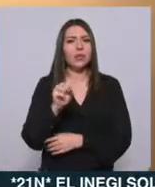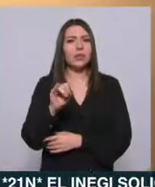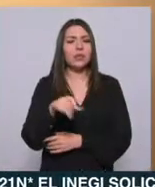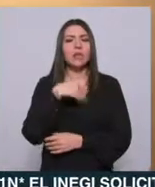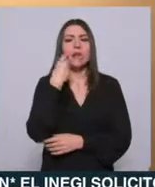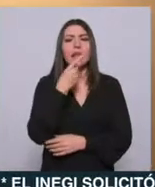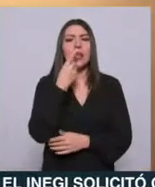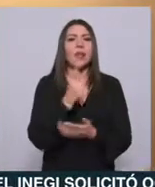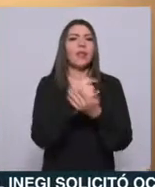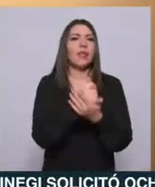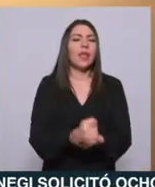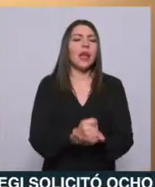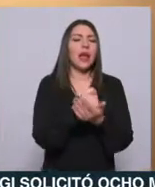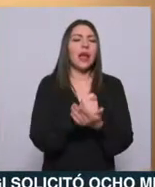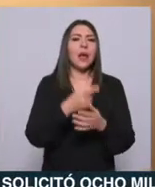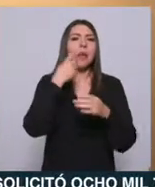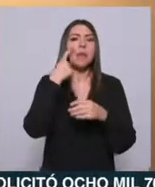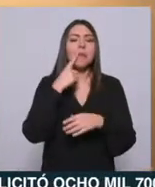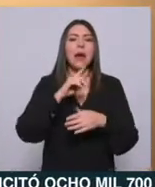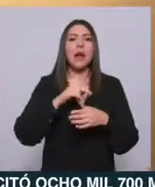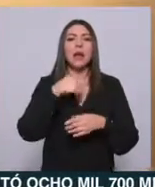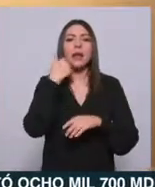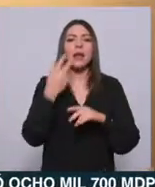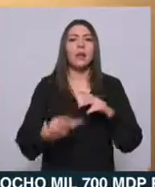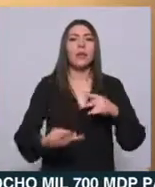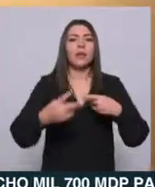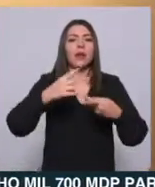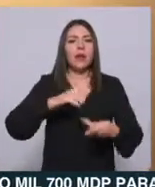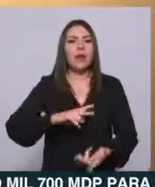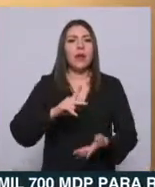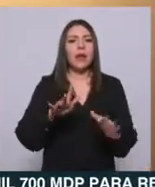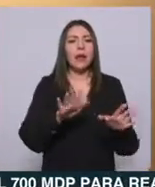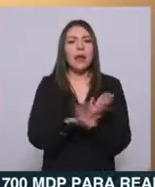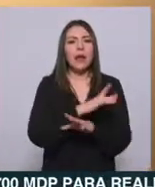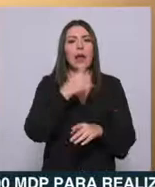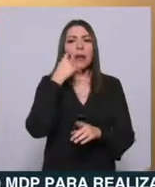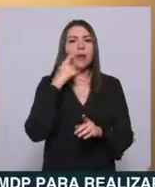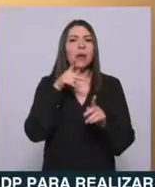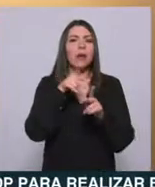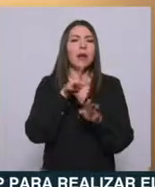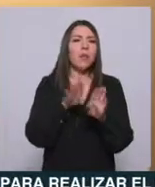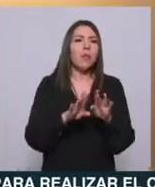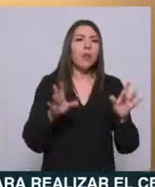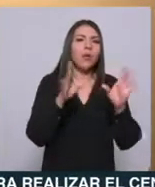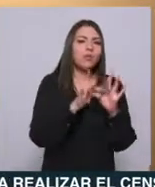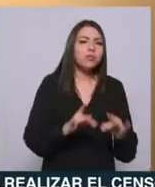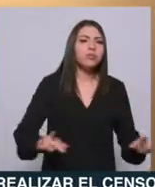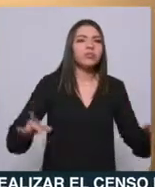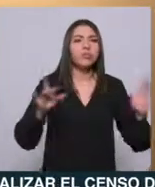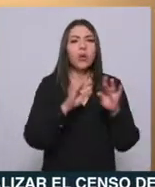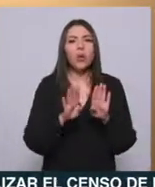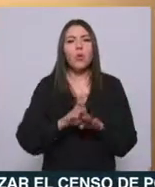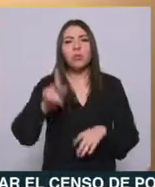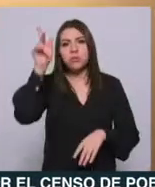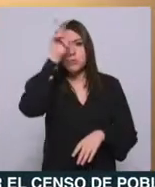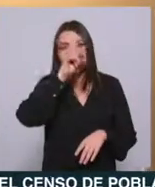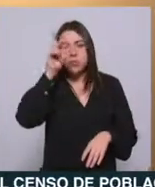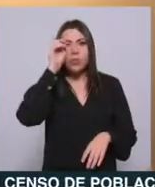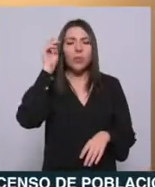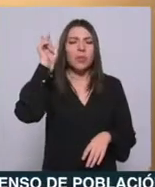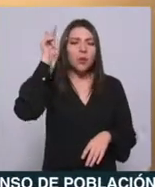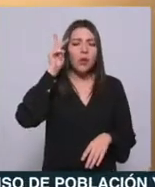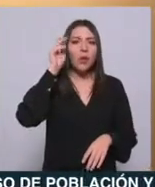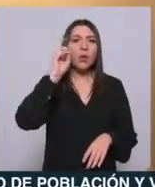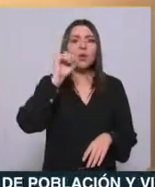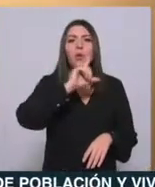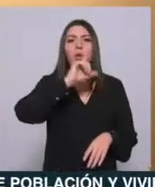de conversión sexual, que pueden ir dirigidas a una rama psiquiátrica o psicológica, retiros